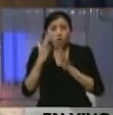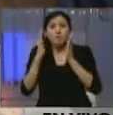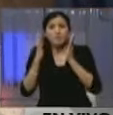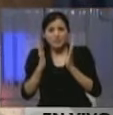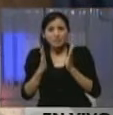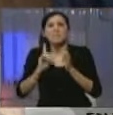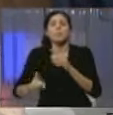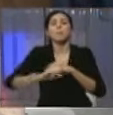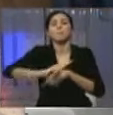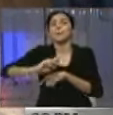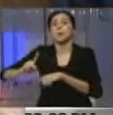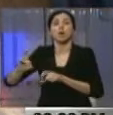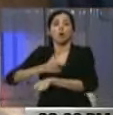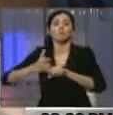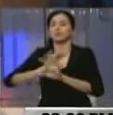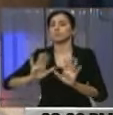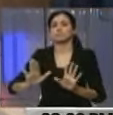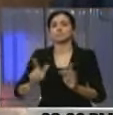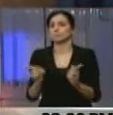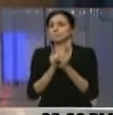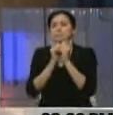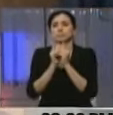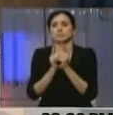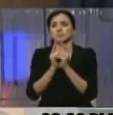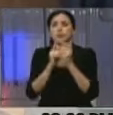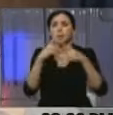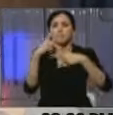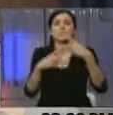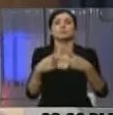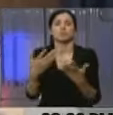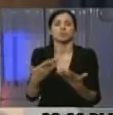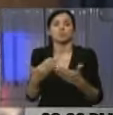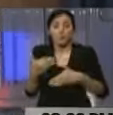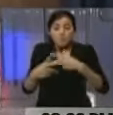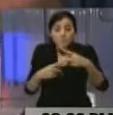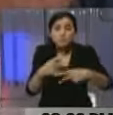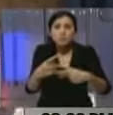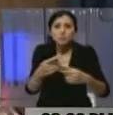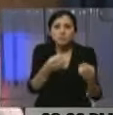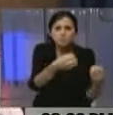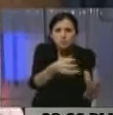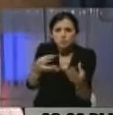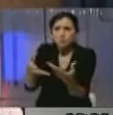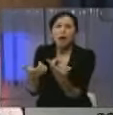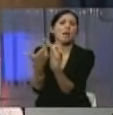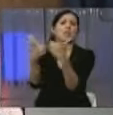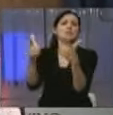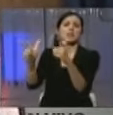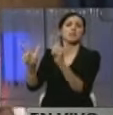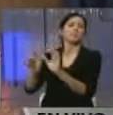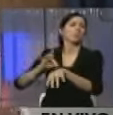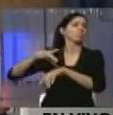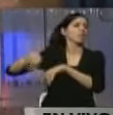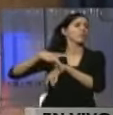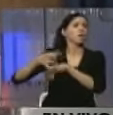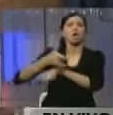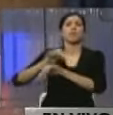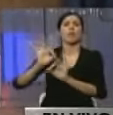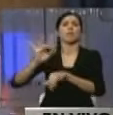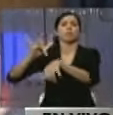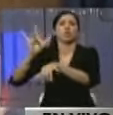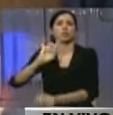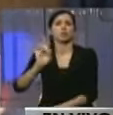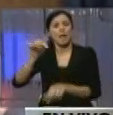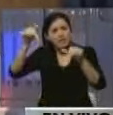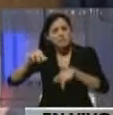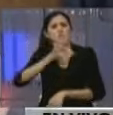permitir que los procesos productivos, que los procesos distributivos anden a la libre. Porque este es un gobierno socialista,